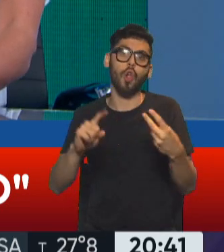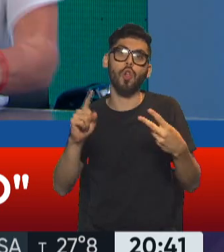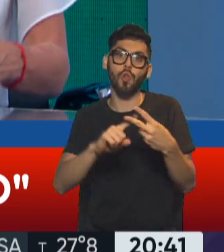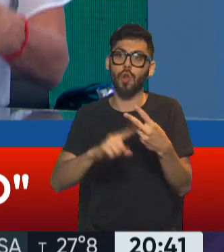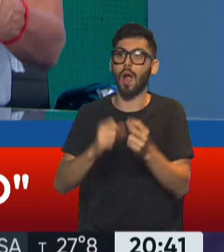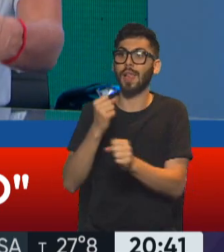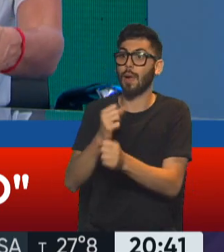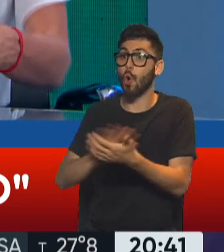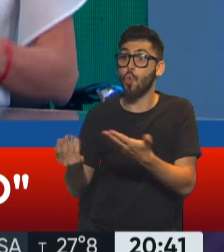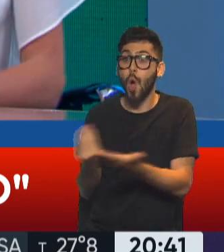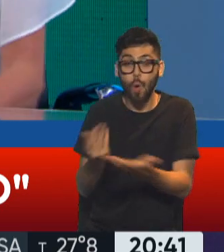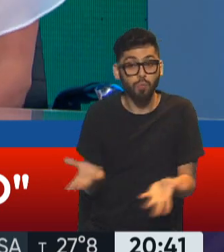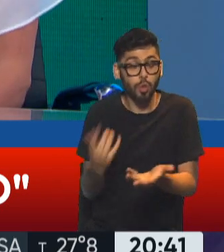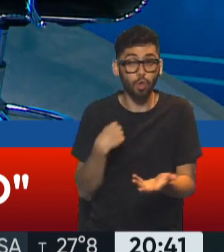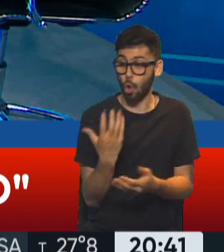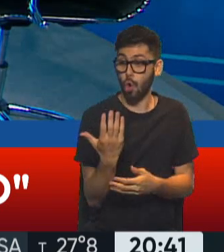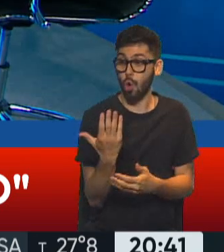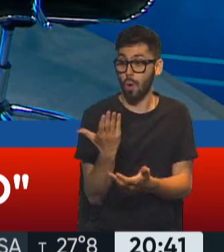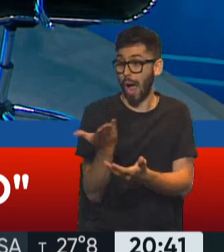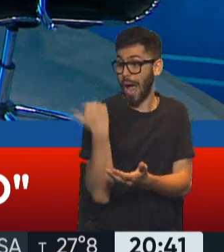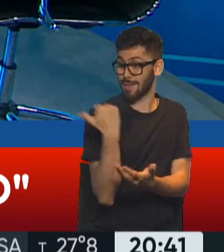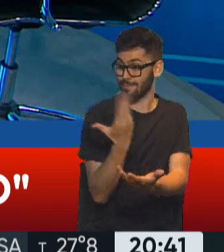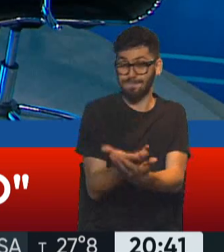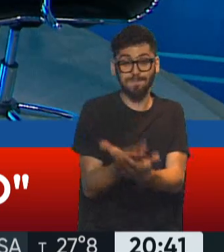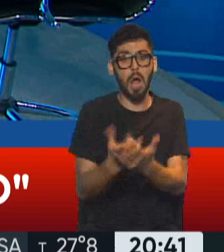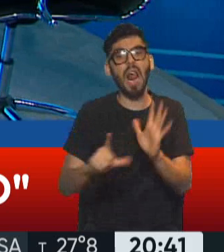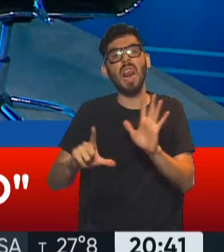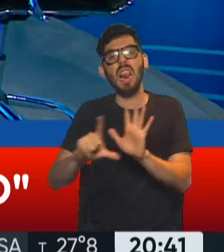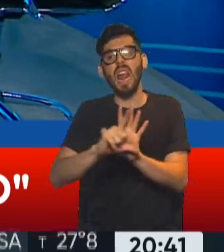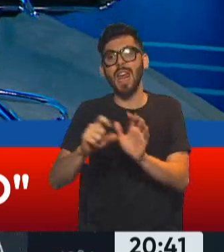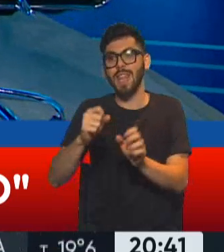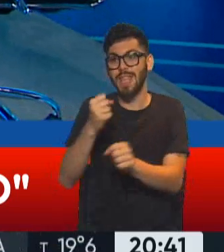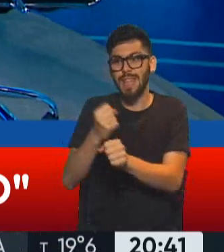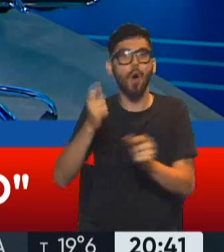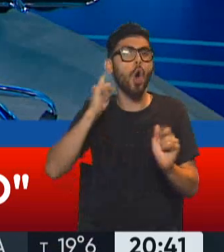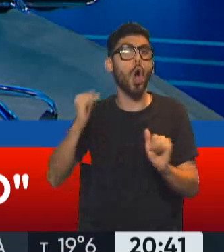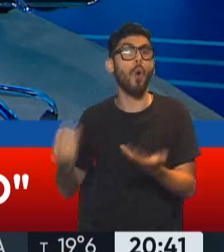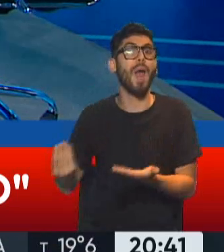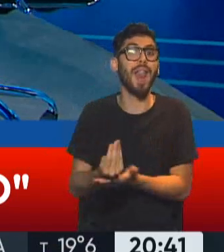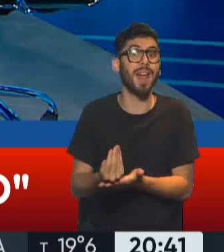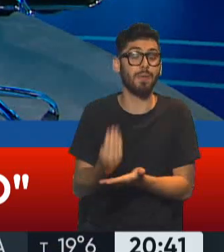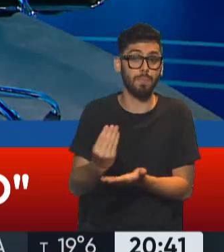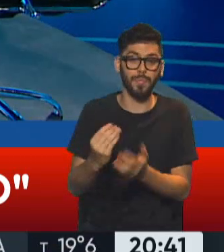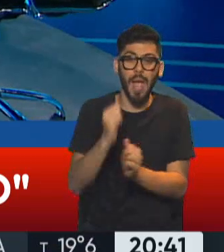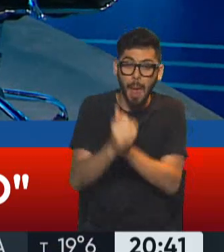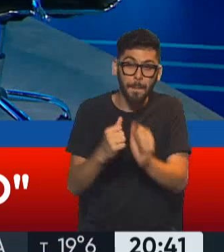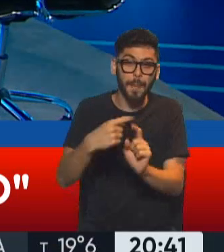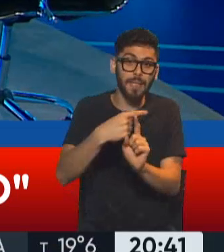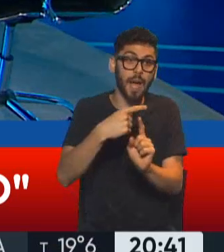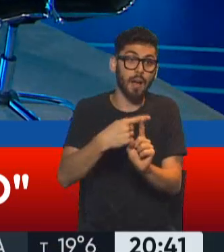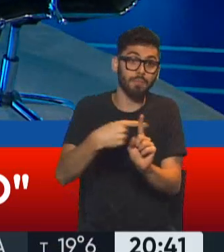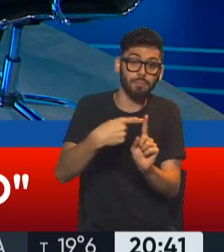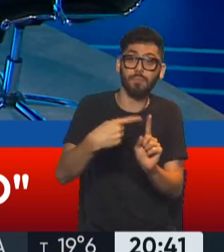nuevos empleos. Yo voy a proponer y propuse ayer, y lo vengo diciendo, una ley de empleo joven, porque la pequeña empresa y la microempresa hasta